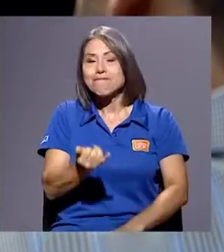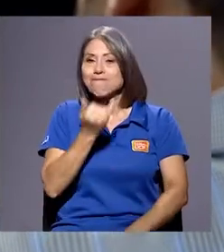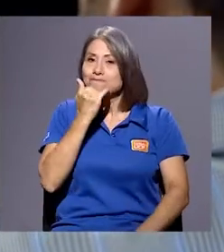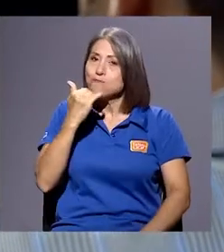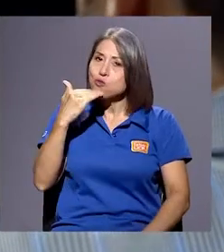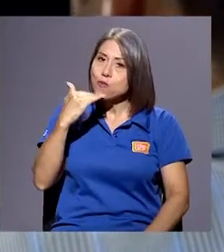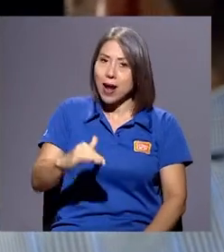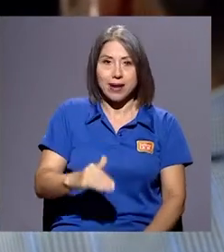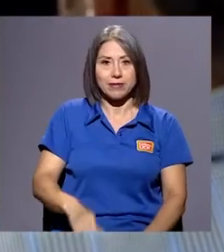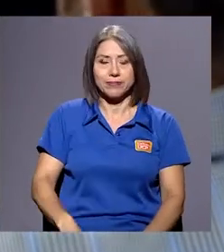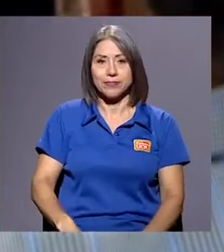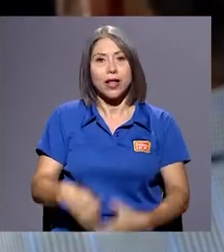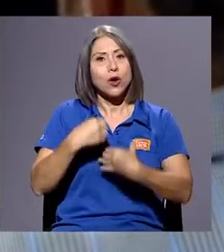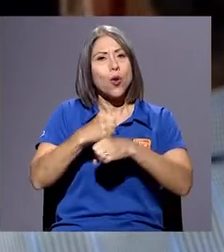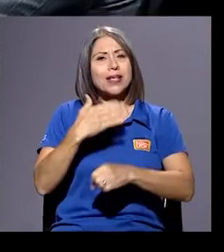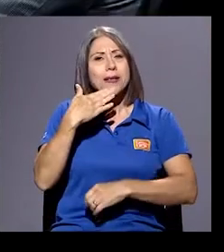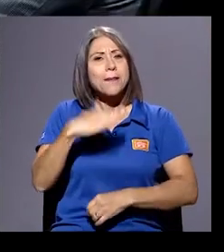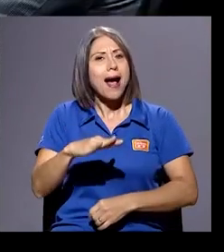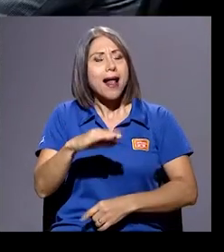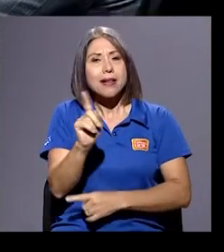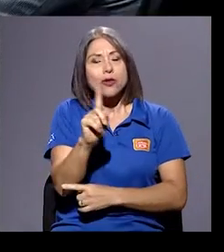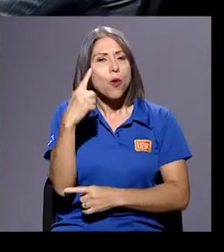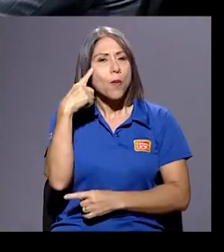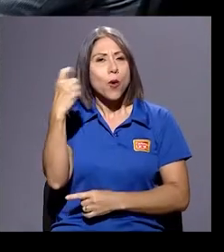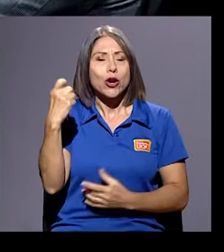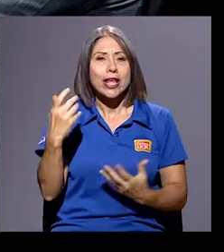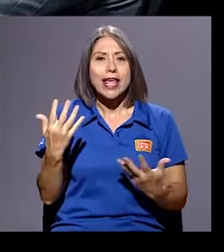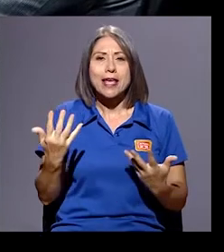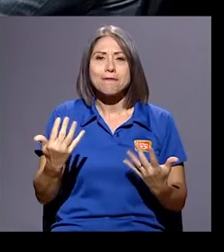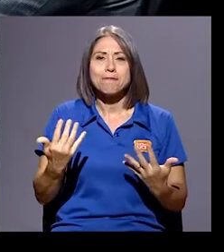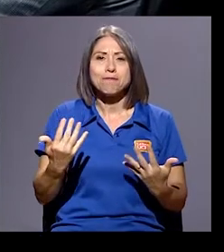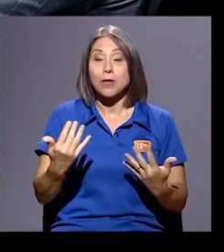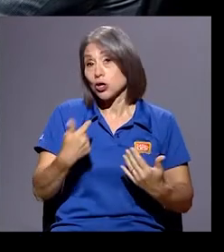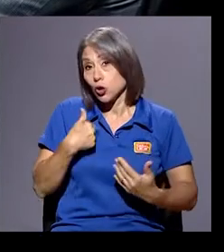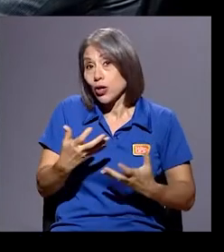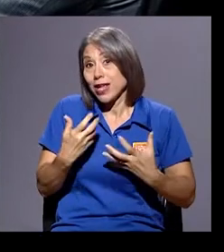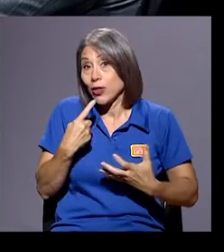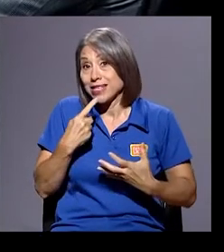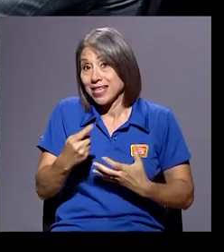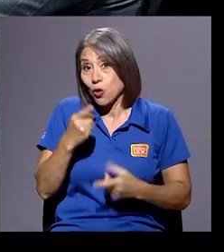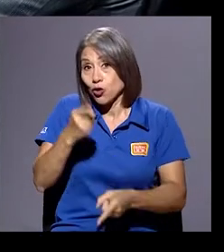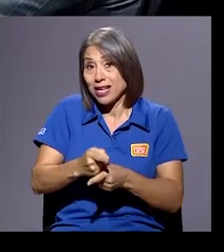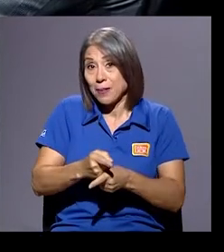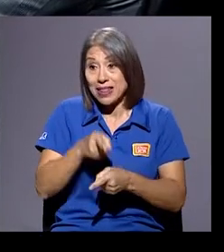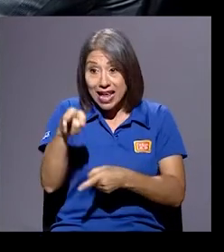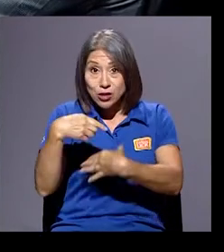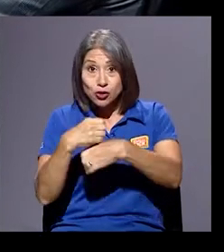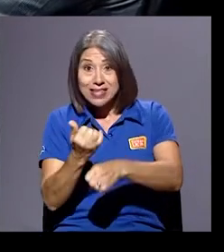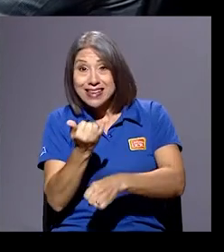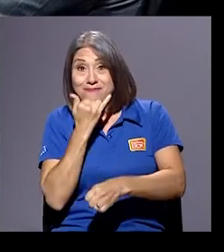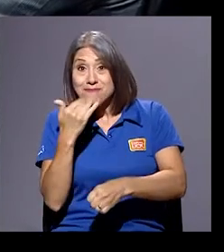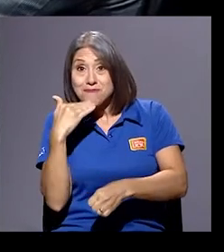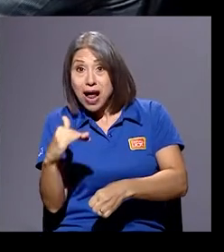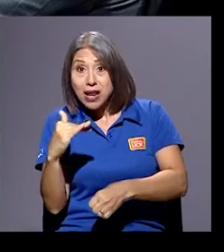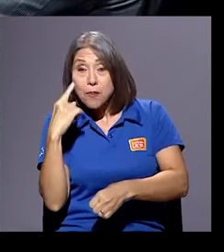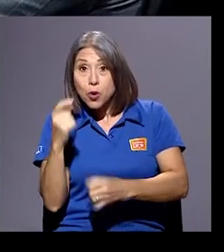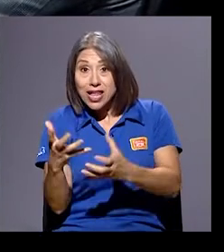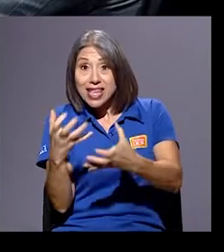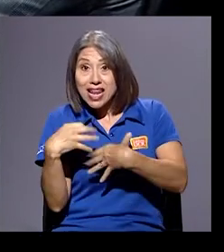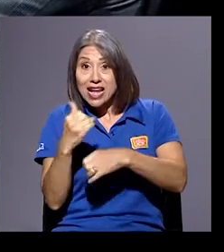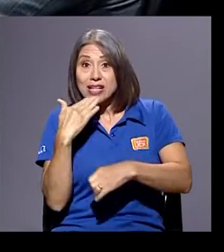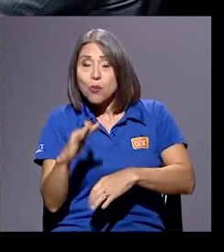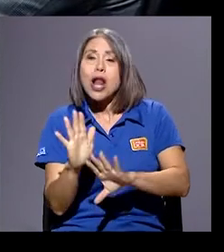lo hace muy mal, no porque, a ver, y quiero decirlo correctamente, no porque quieran hacerlo mal, sino porque zapatero a tus zapatos, porque no